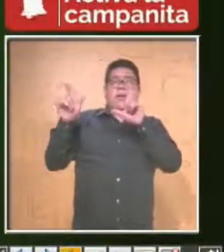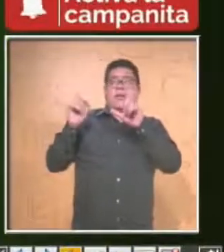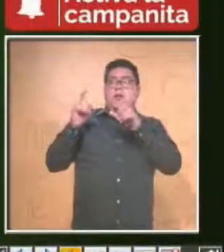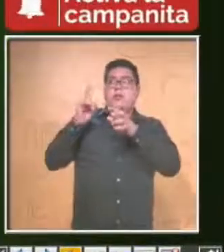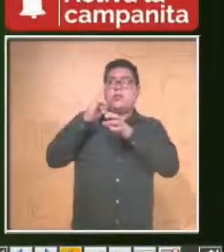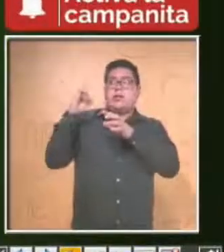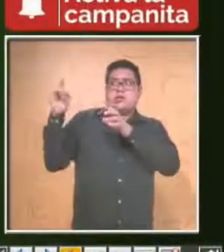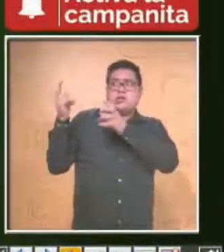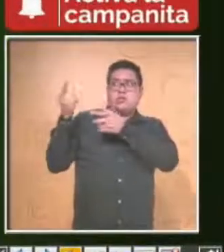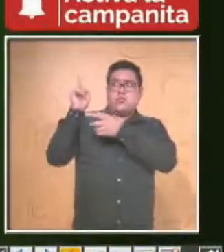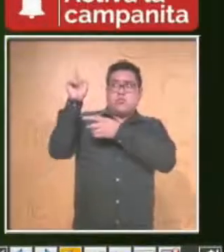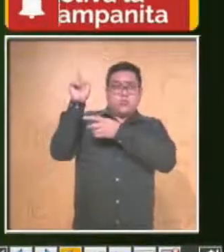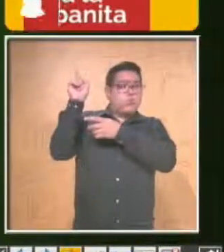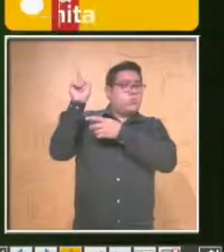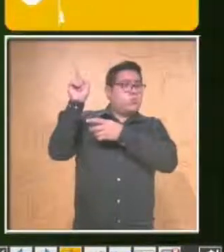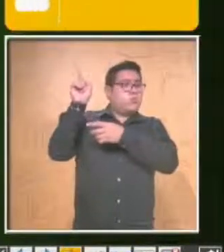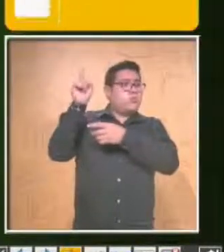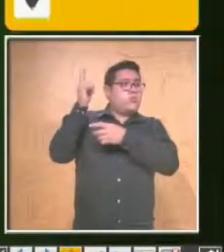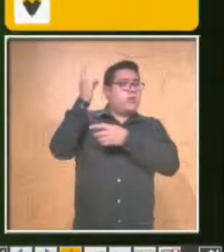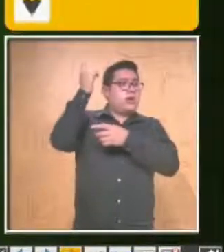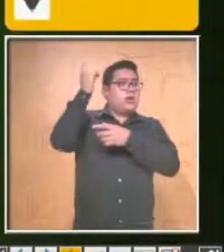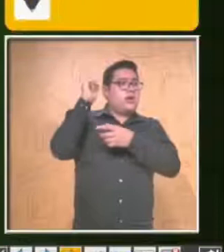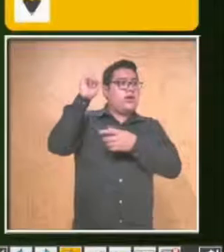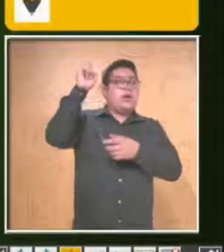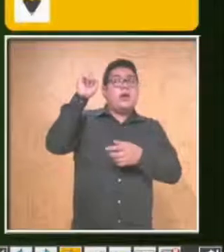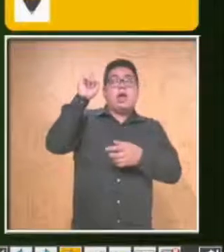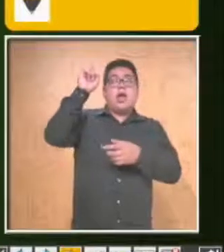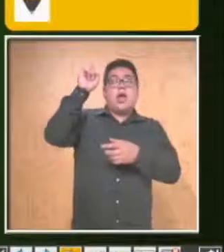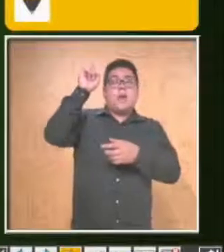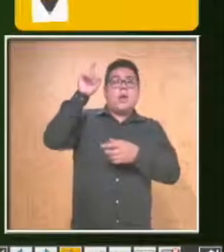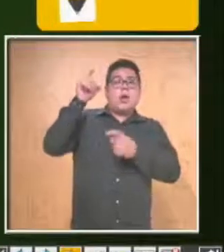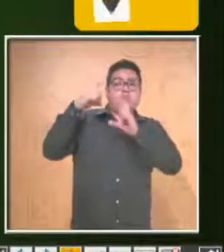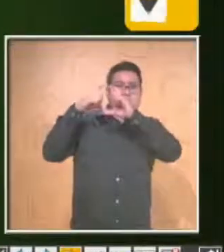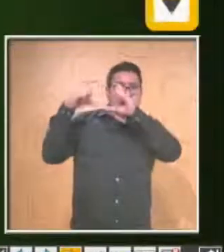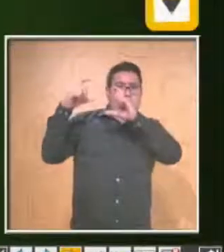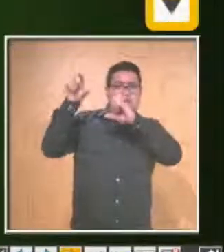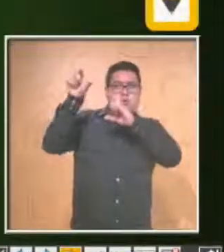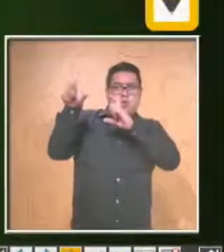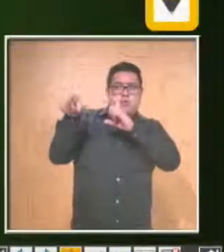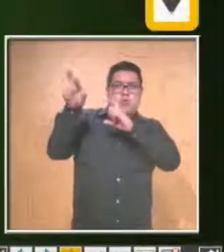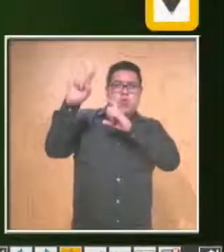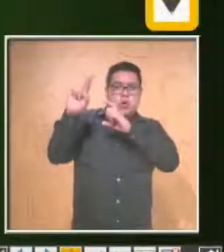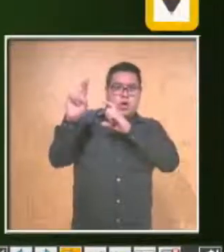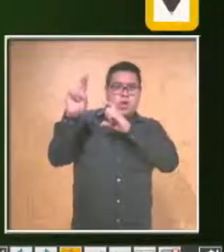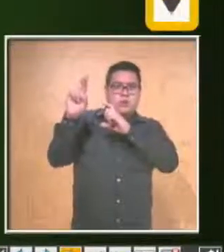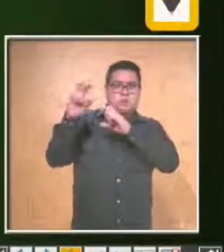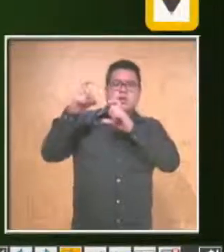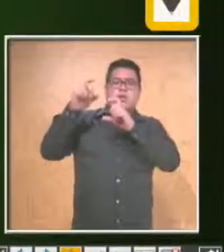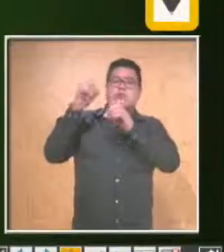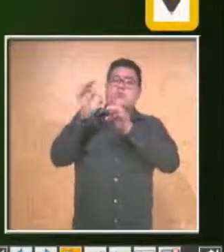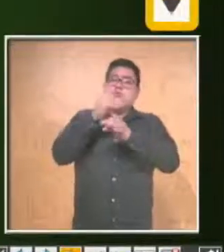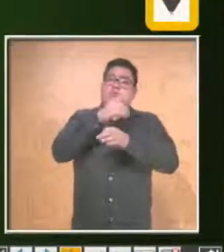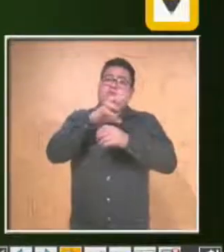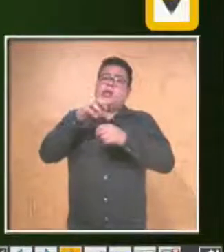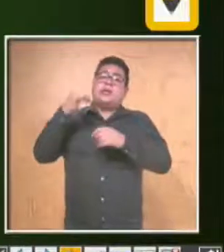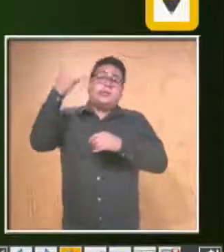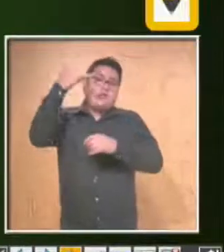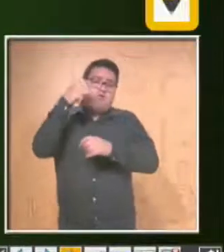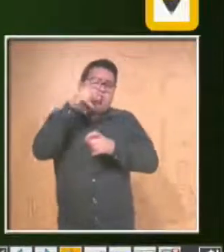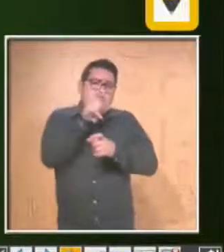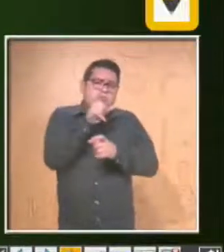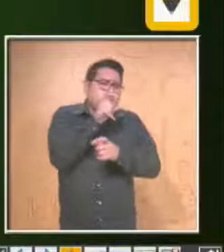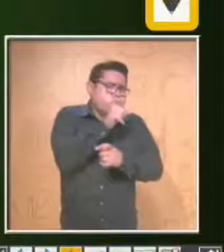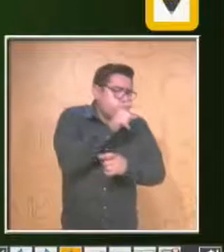Es un código conocido como código QR, que al momento de tú escanearlo o tomarle una fotografía con